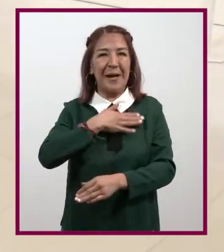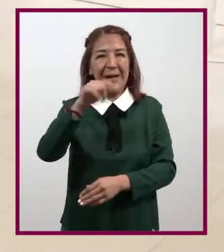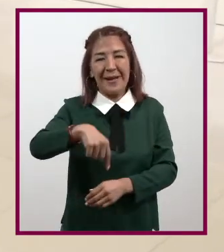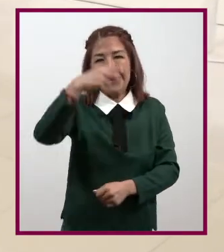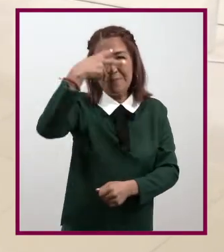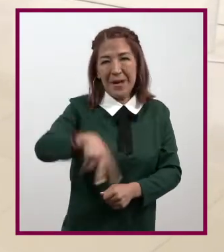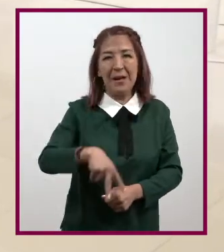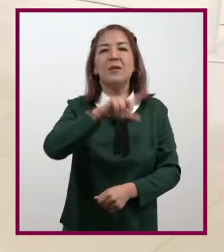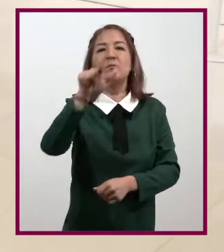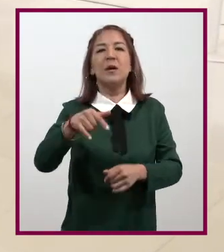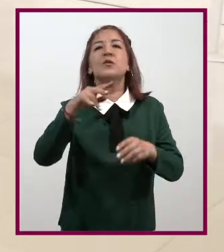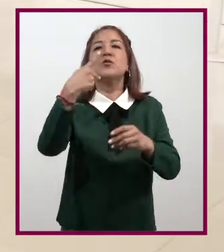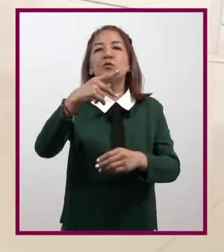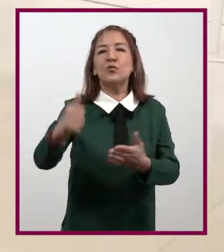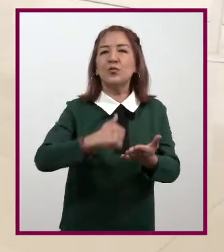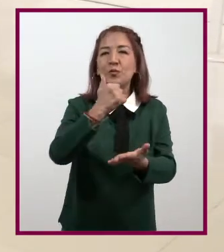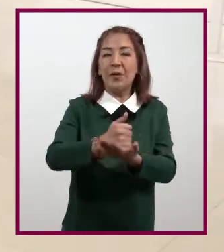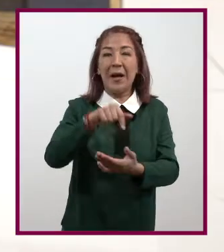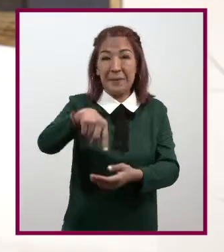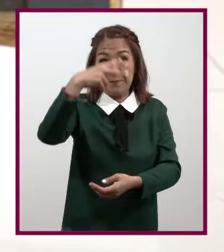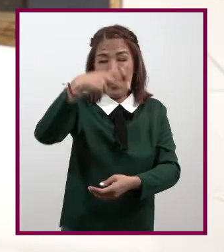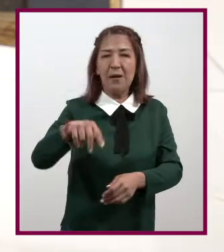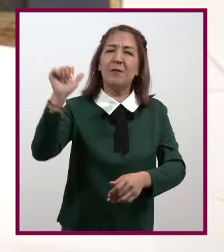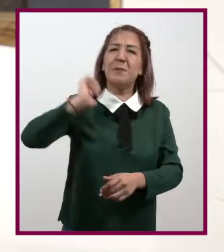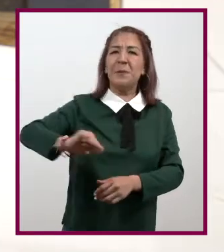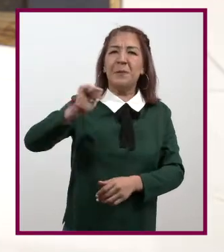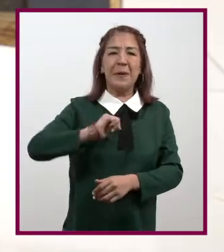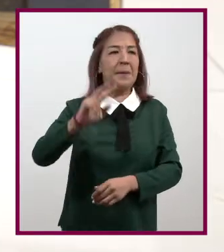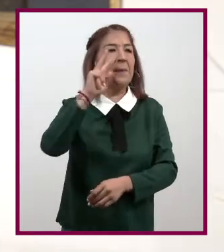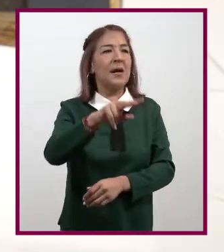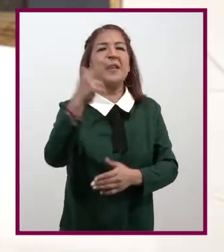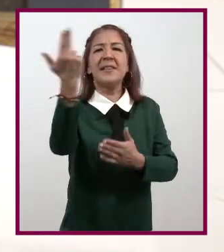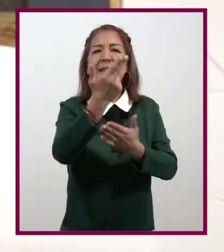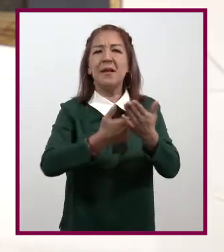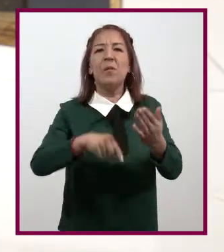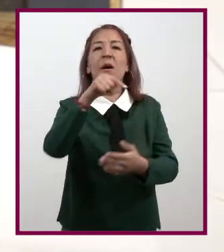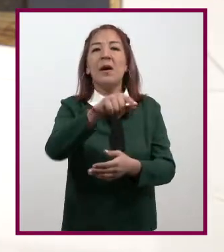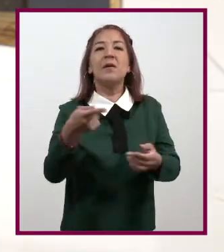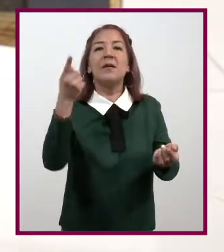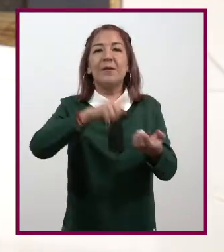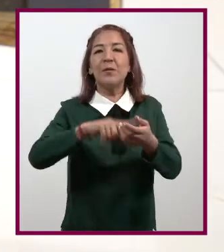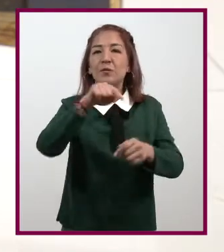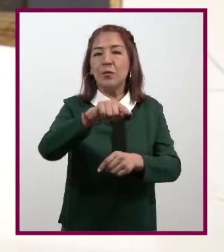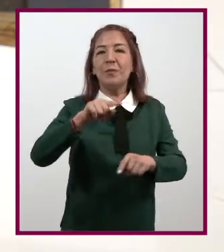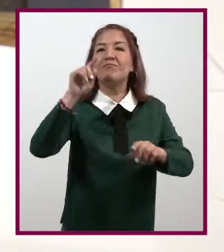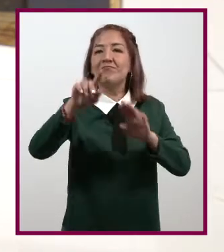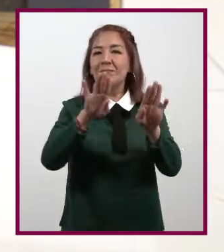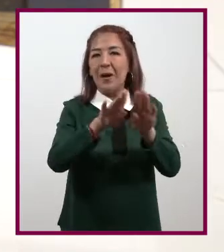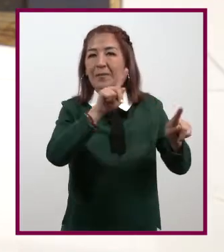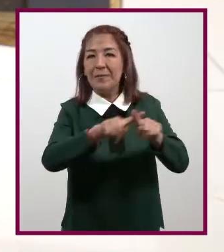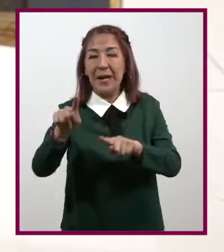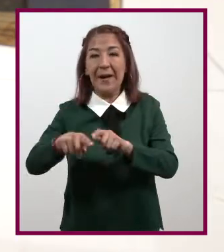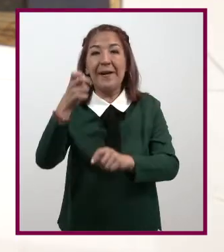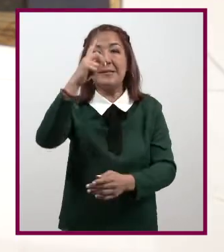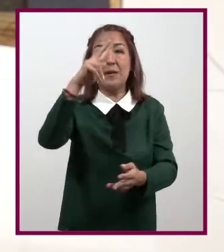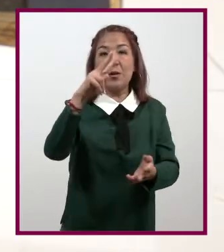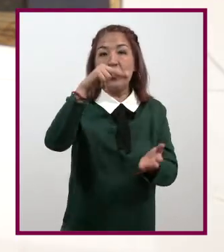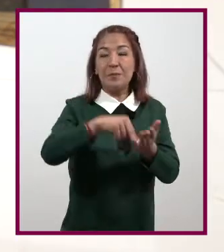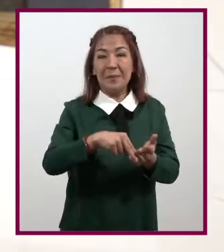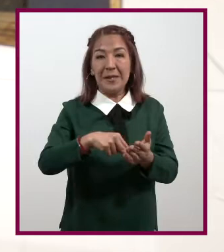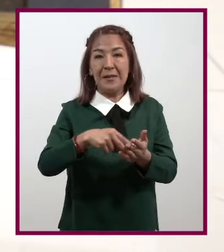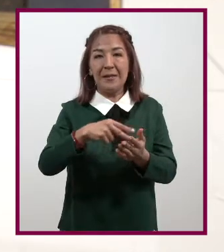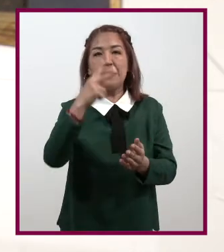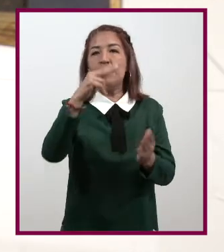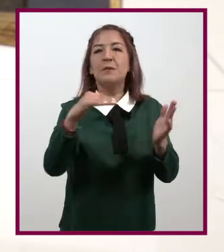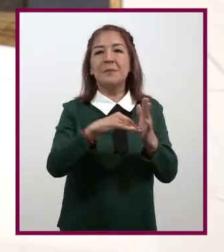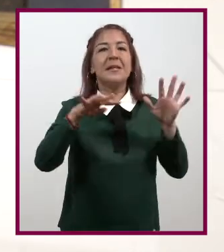vista de la ciudad como era en aquella época. El biombo que mencionas, Fer, entró en la colección del Museo Soumaya en 2019 y es uno de los